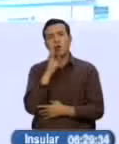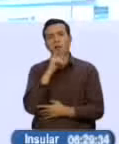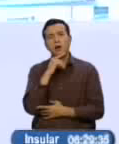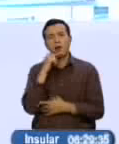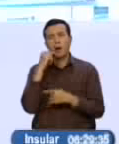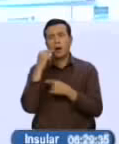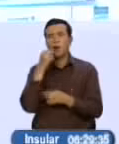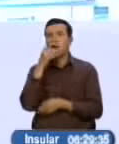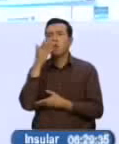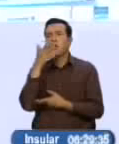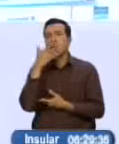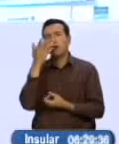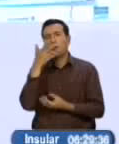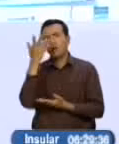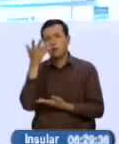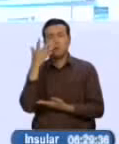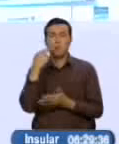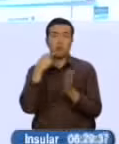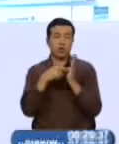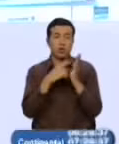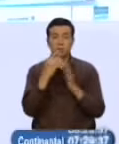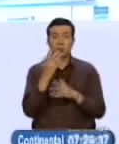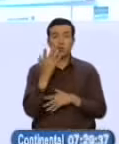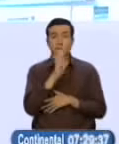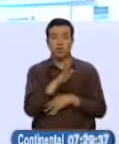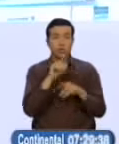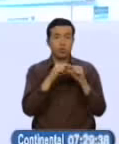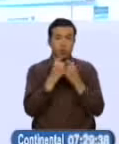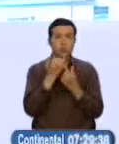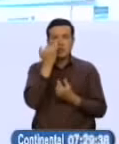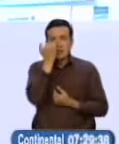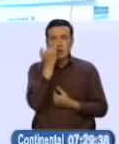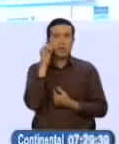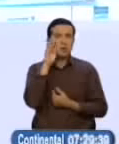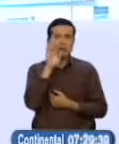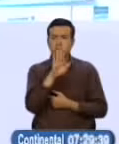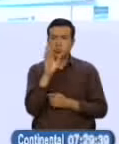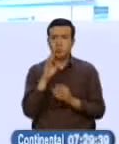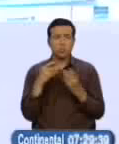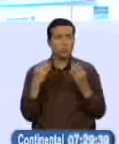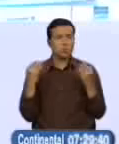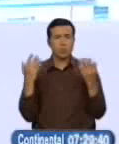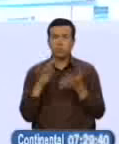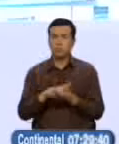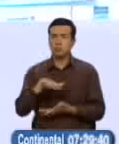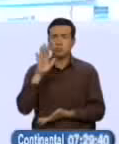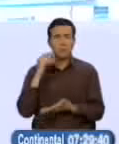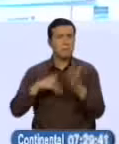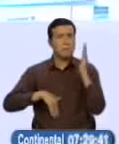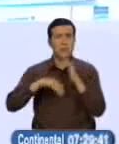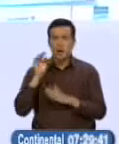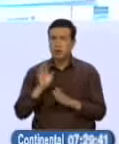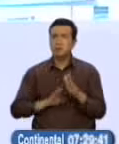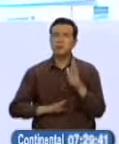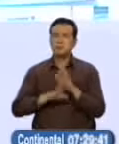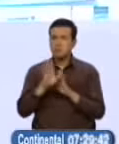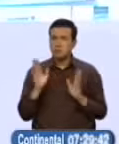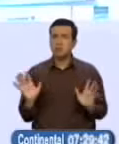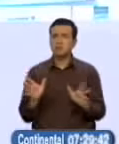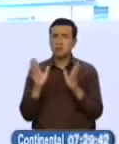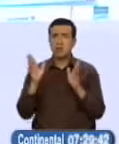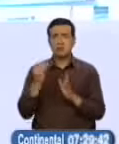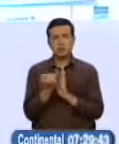culturas especialmente ligadas a pueblos y nacionalidades ha sido enriquecedora y sigue enriqueciendo nuestras culturas y